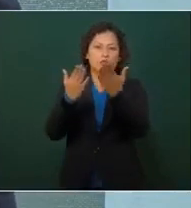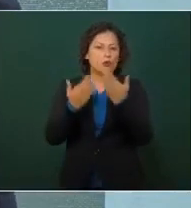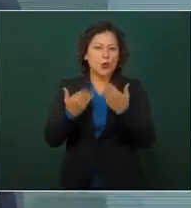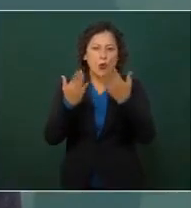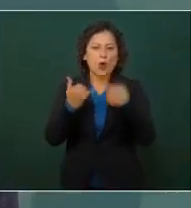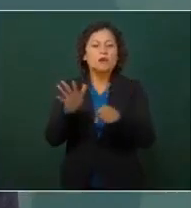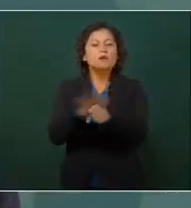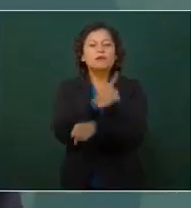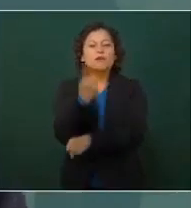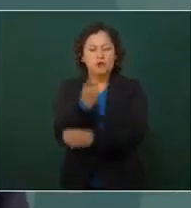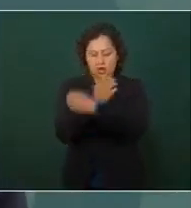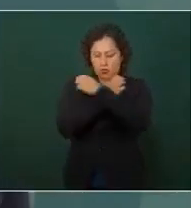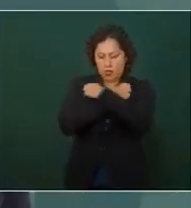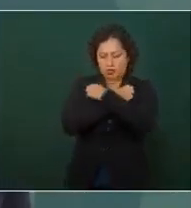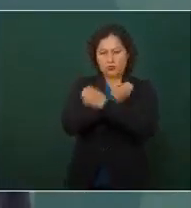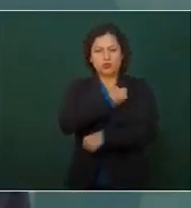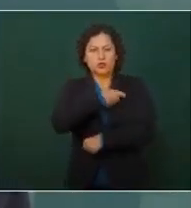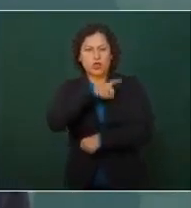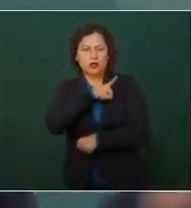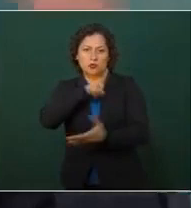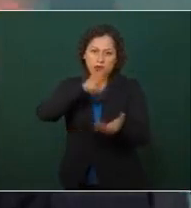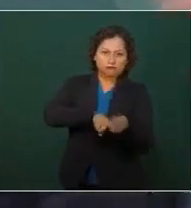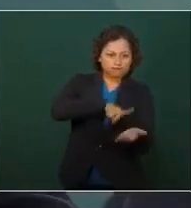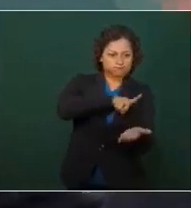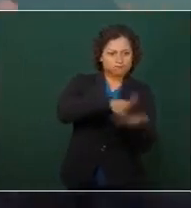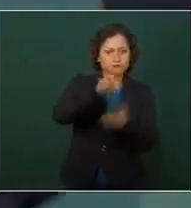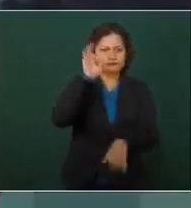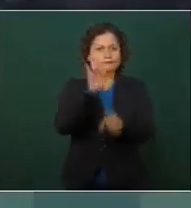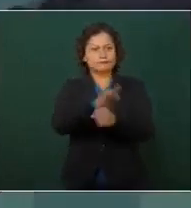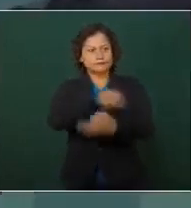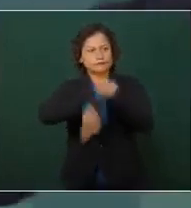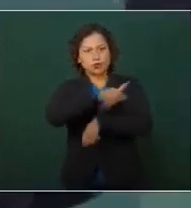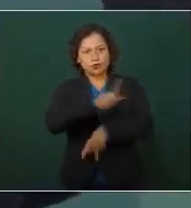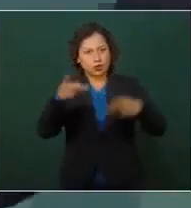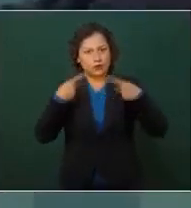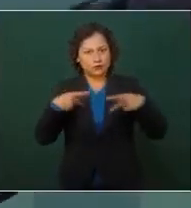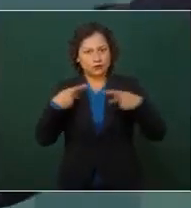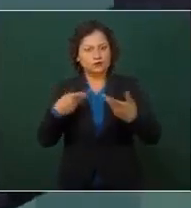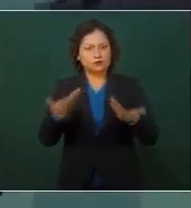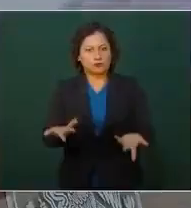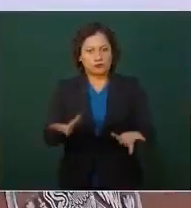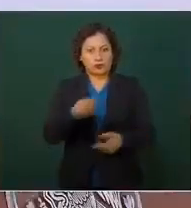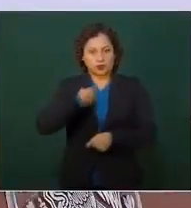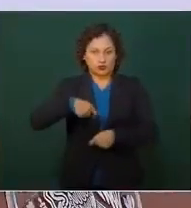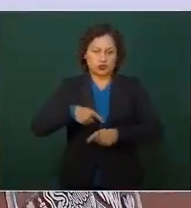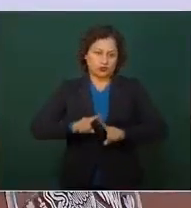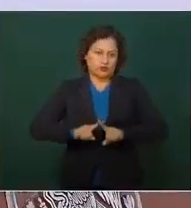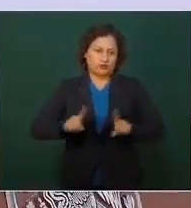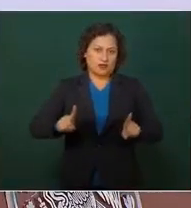Son derechos que tiene el pueblo. Esa es una diferencia con respecto a los tecnócratas